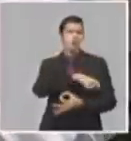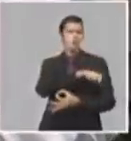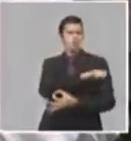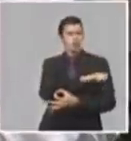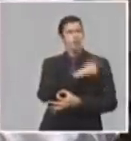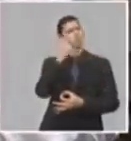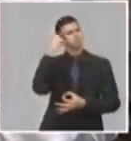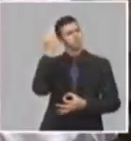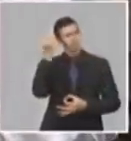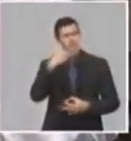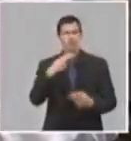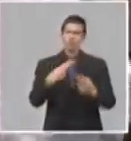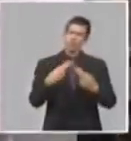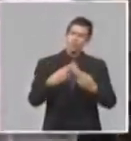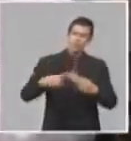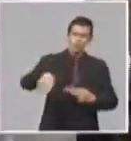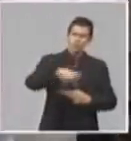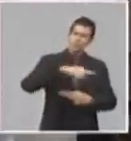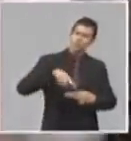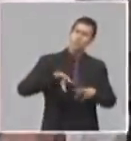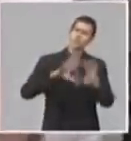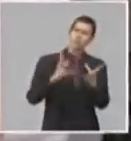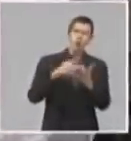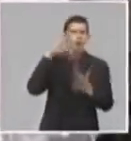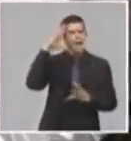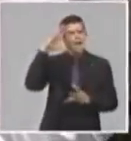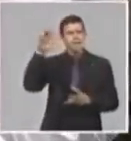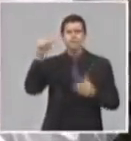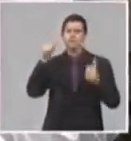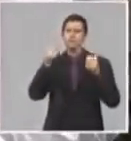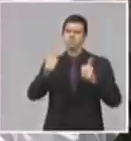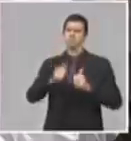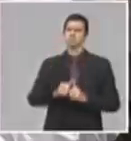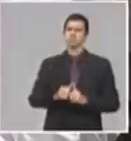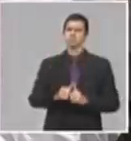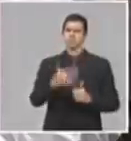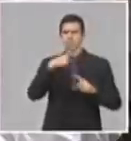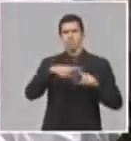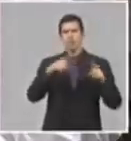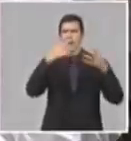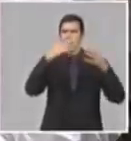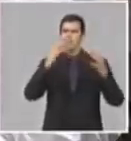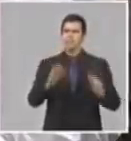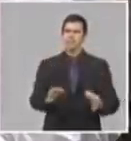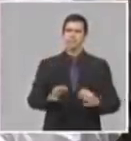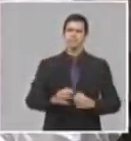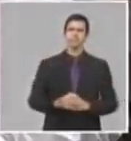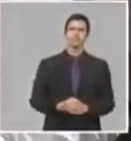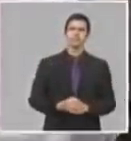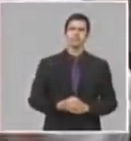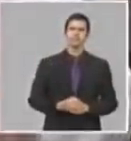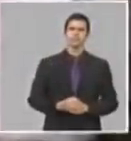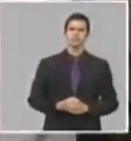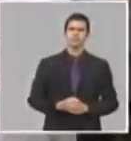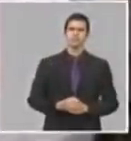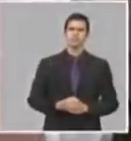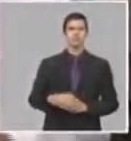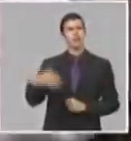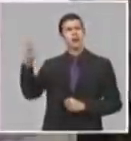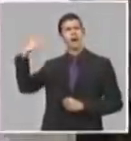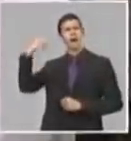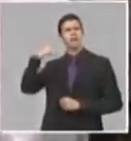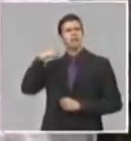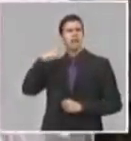perfectamente esos argumentos y lo apoyará como ha apoyado medidas que la revolución ha tomado en otros momentos, en